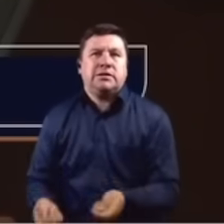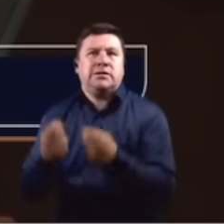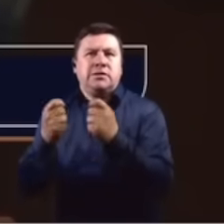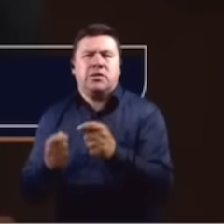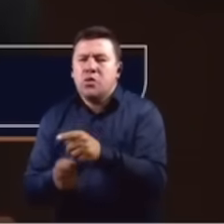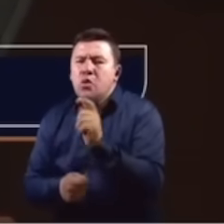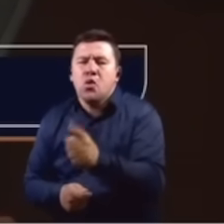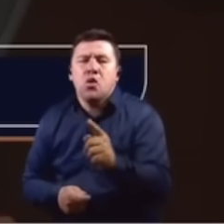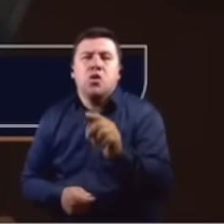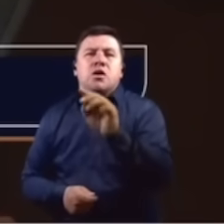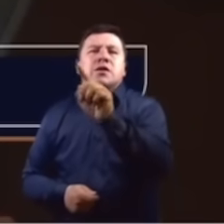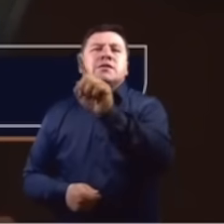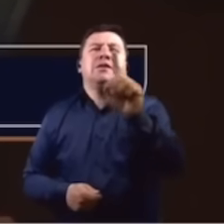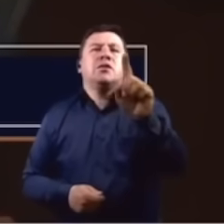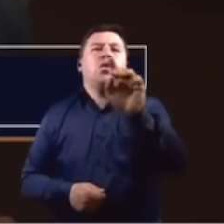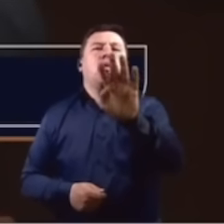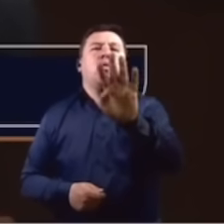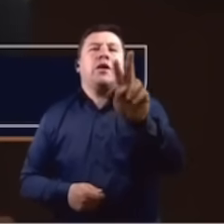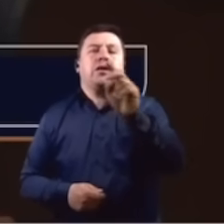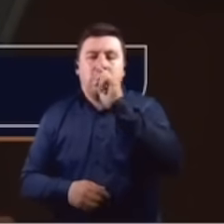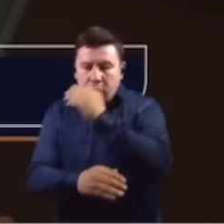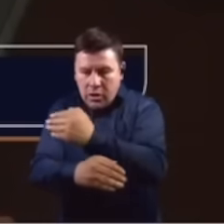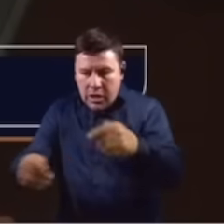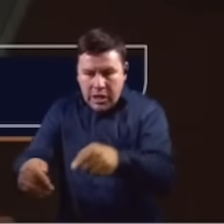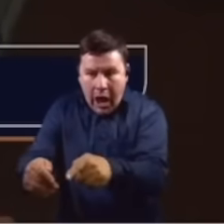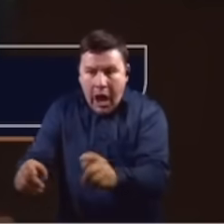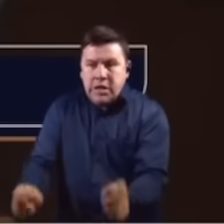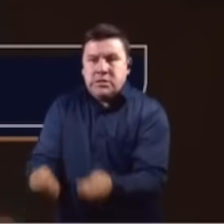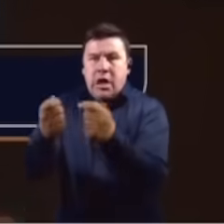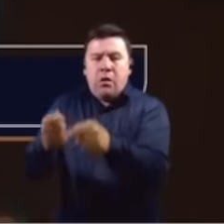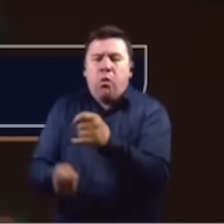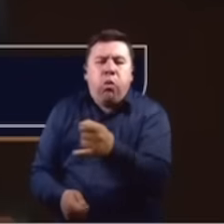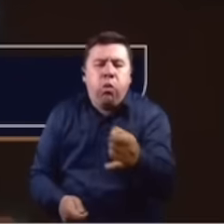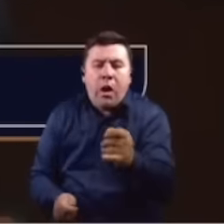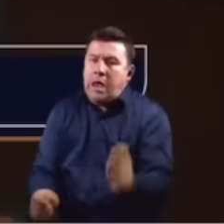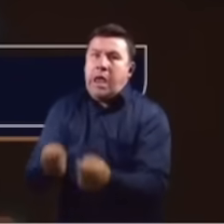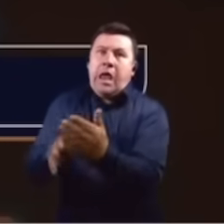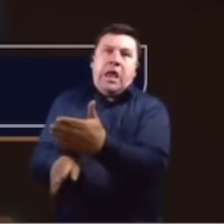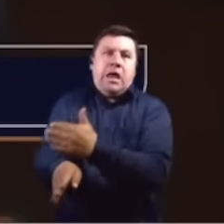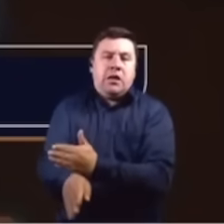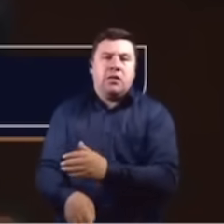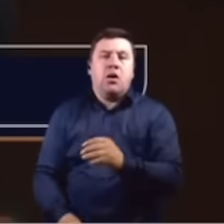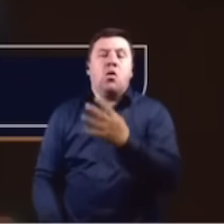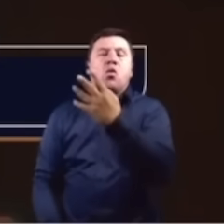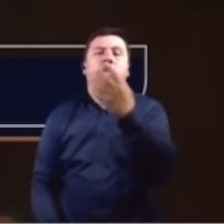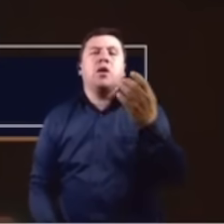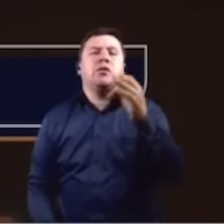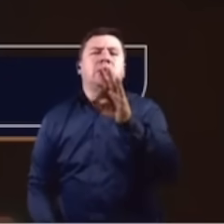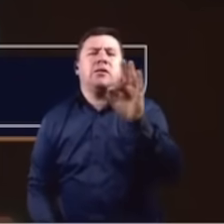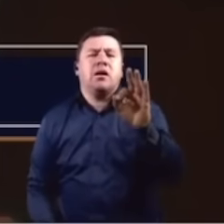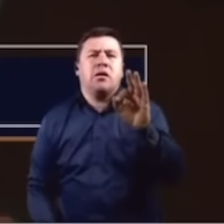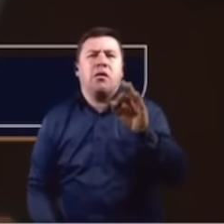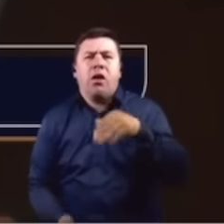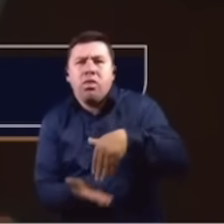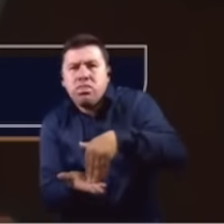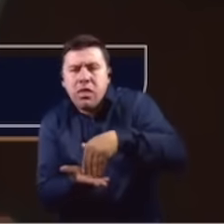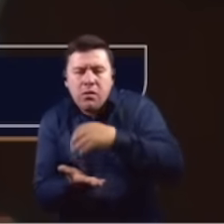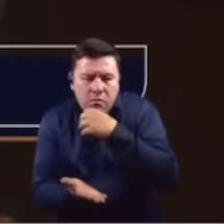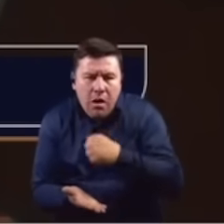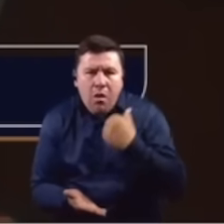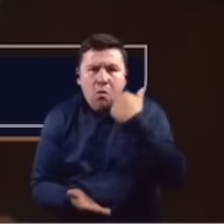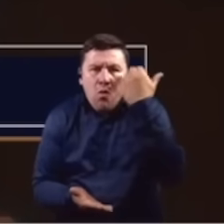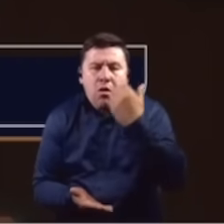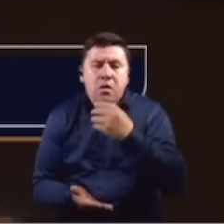a 142 niños que estaban siendo abusados y 437 adultos en condición de vulnerabilidad, donde muchas eran